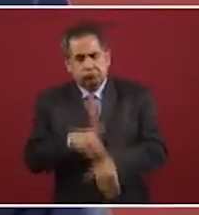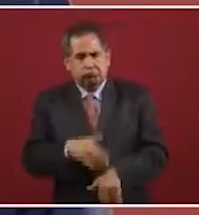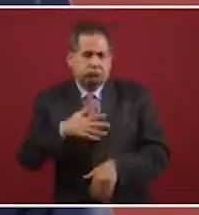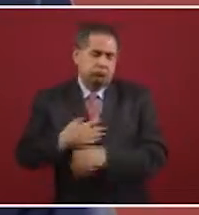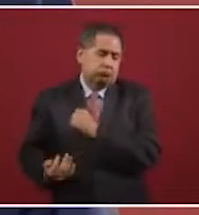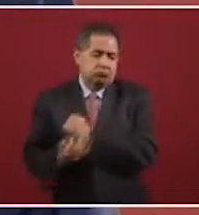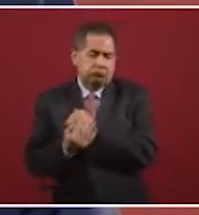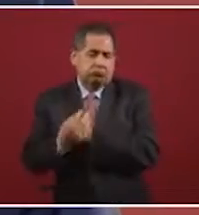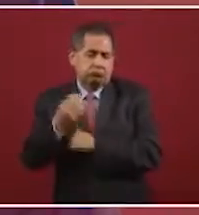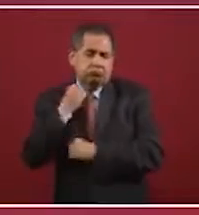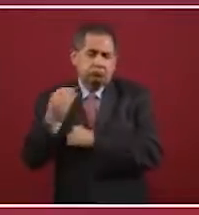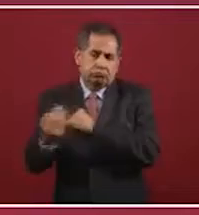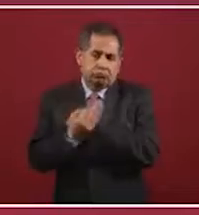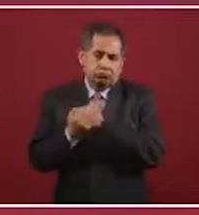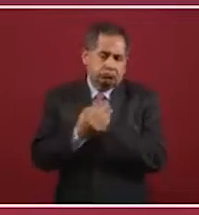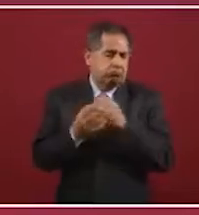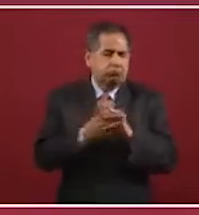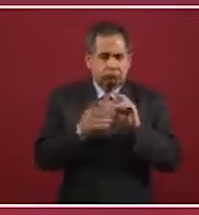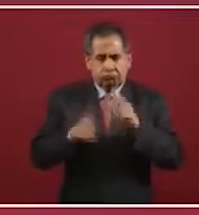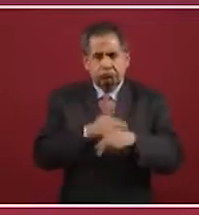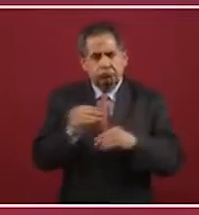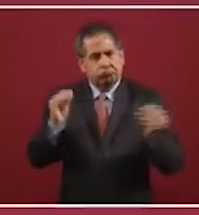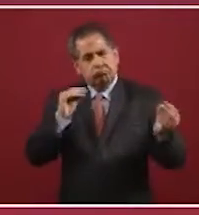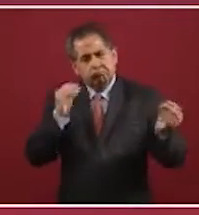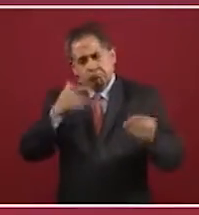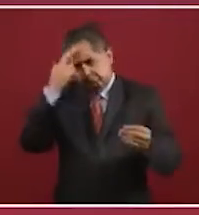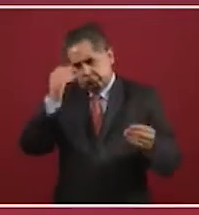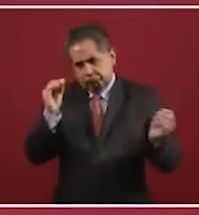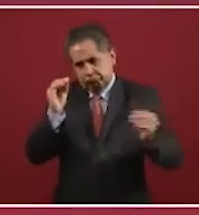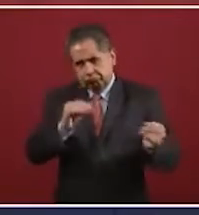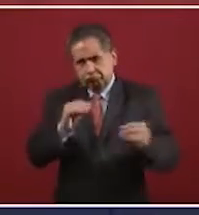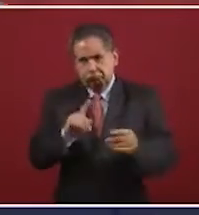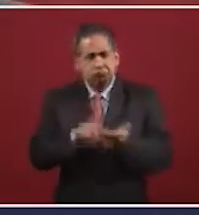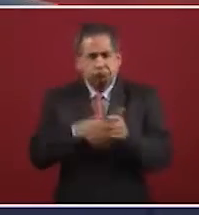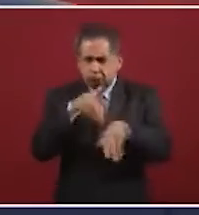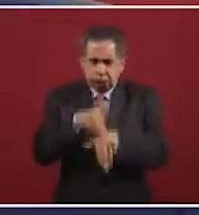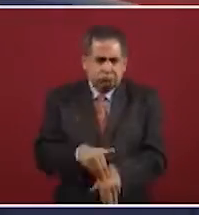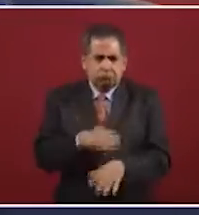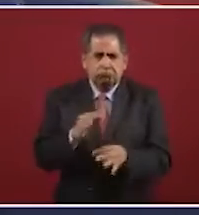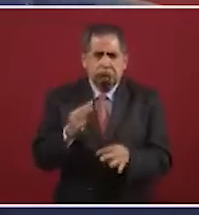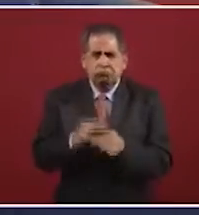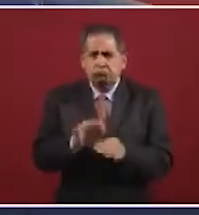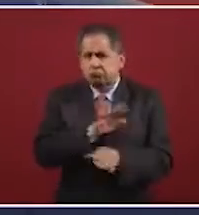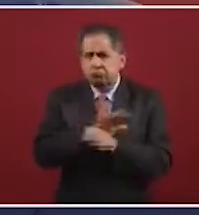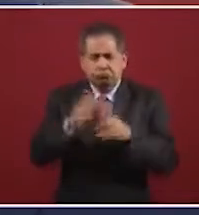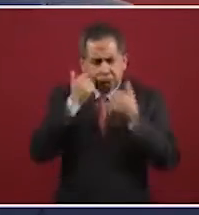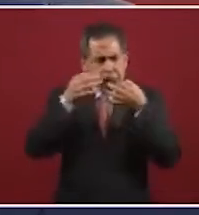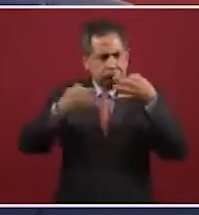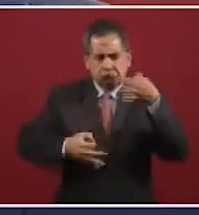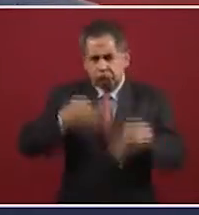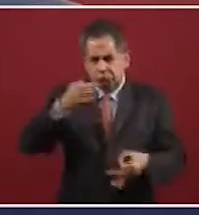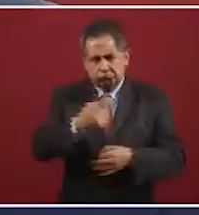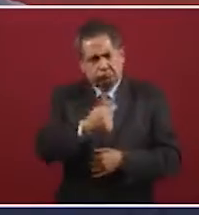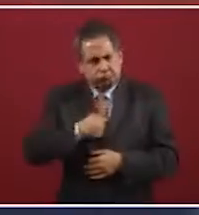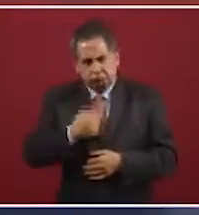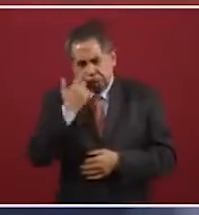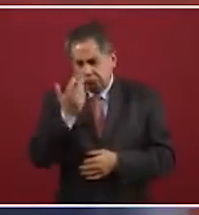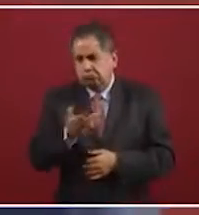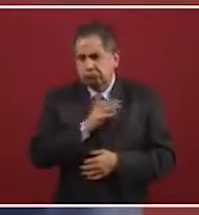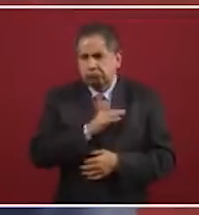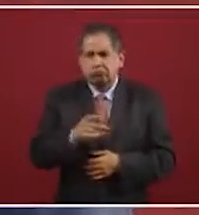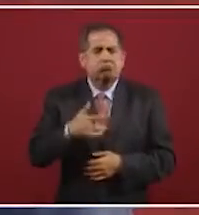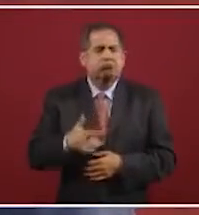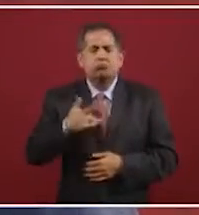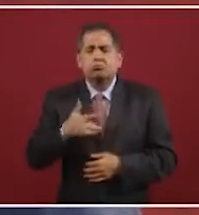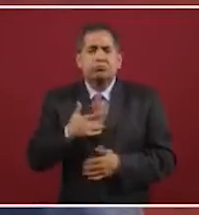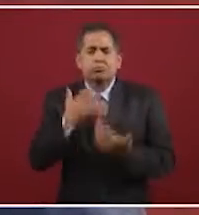defensa y voy a argumentar y me someto a cualquier tribunal, pero me siento